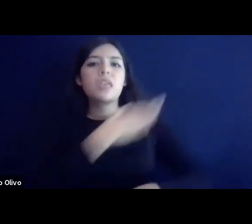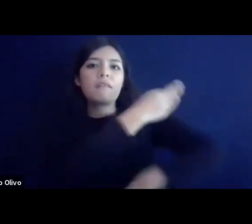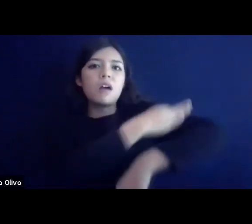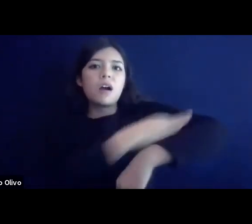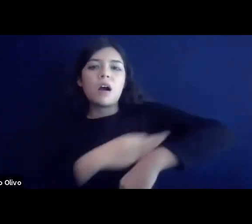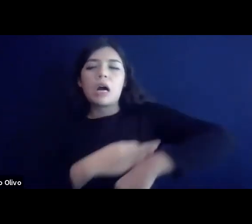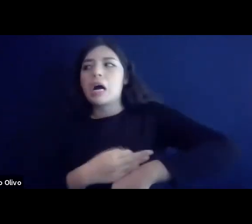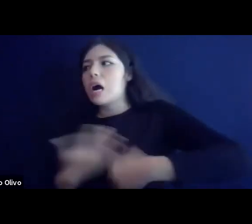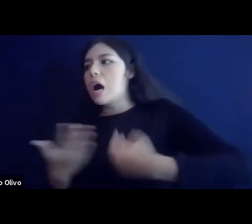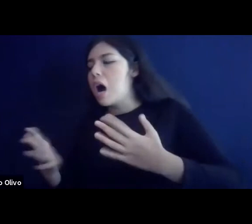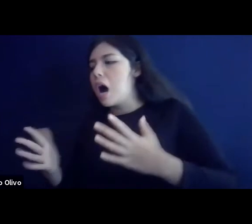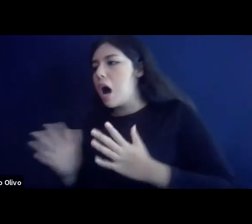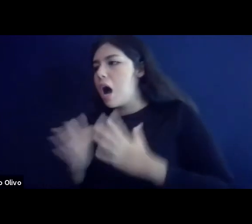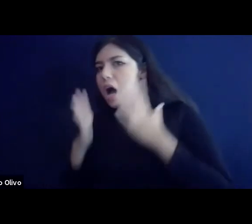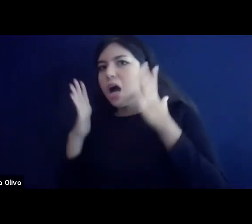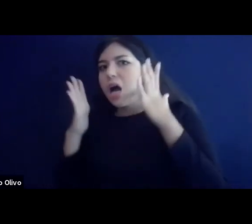muy, muy